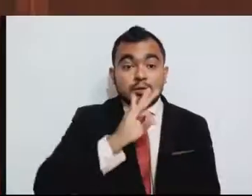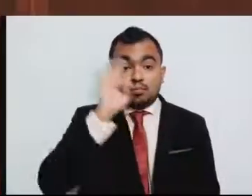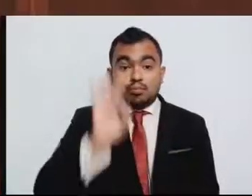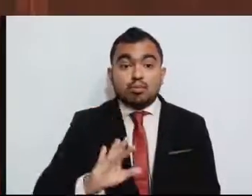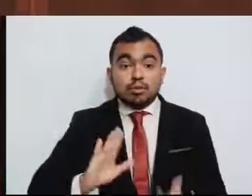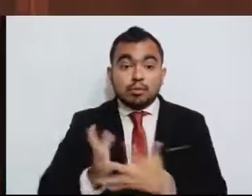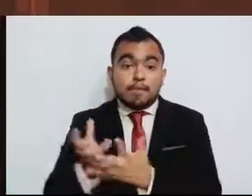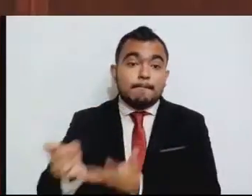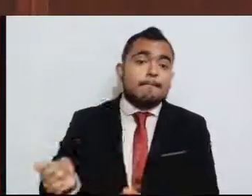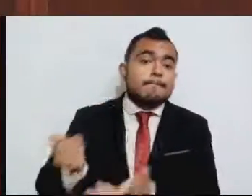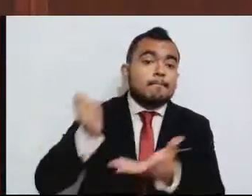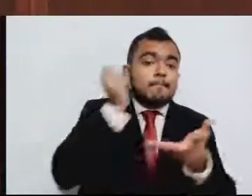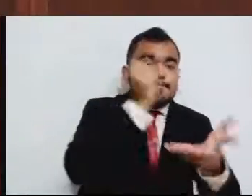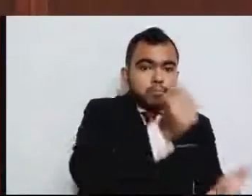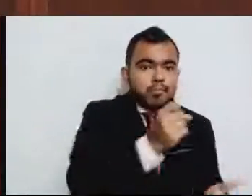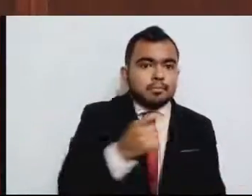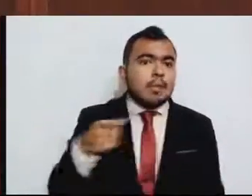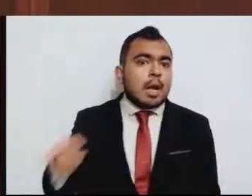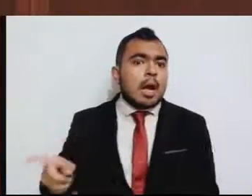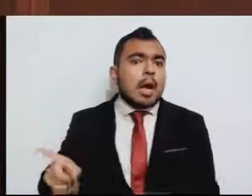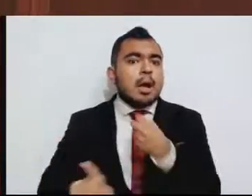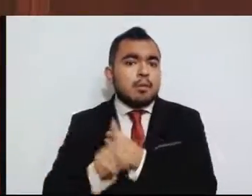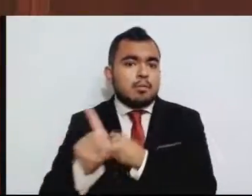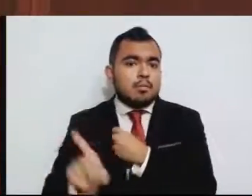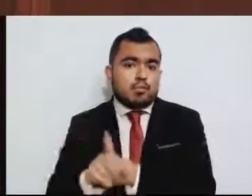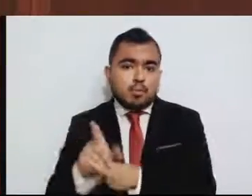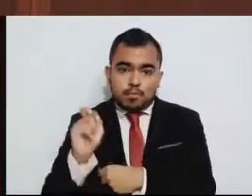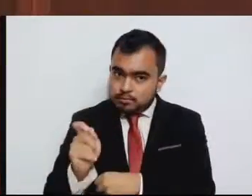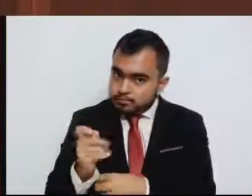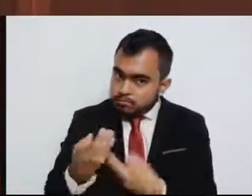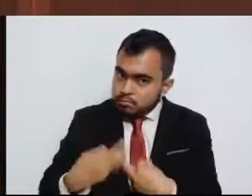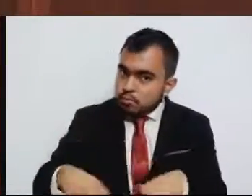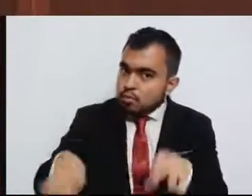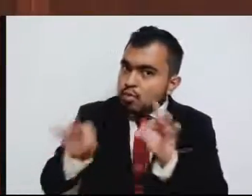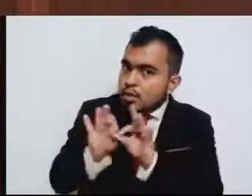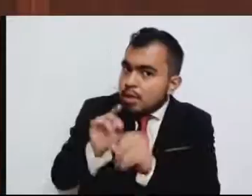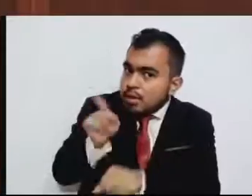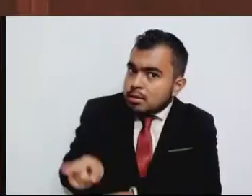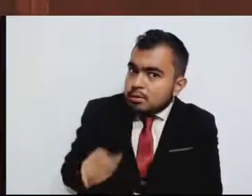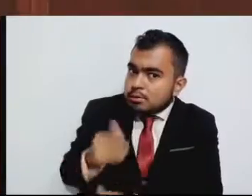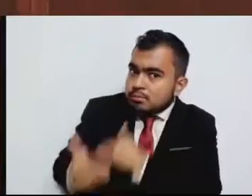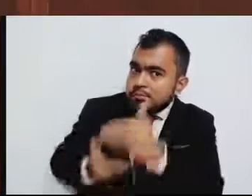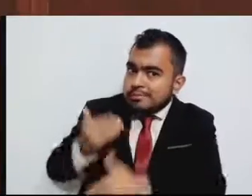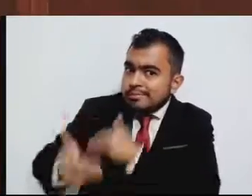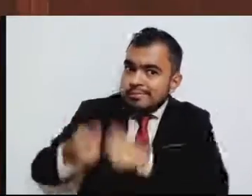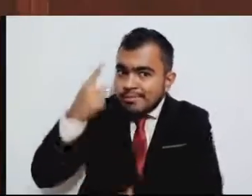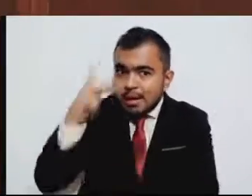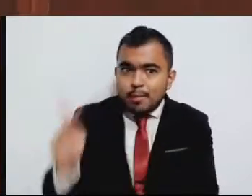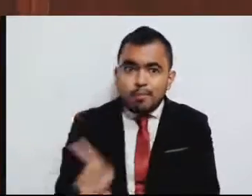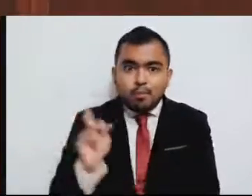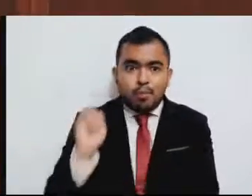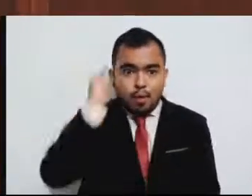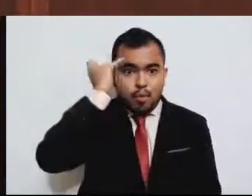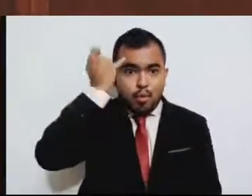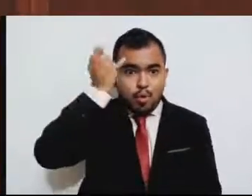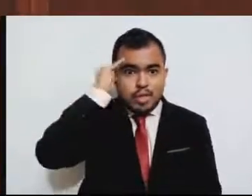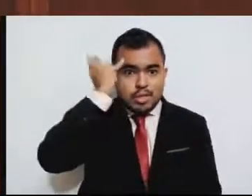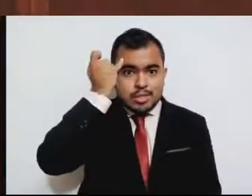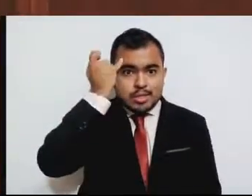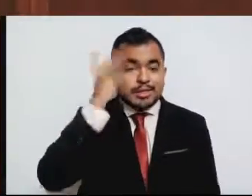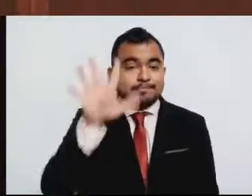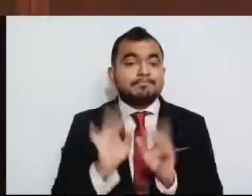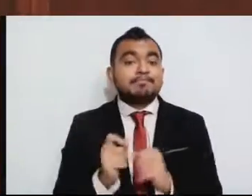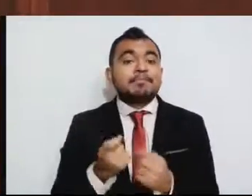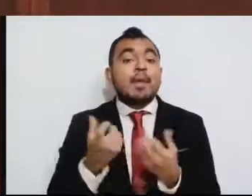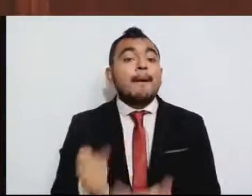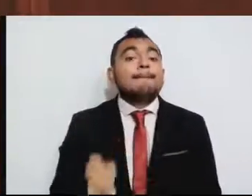sus problemas son tan importantes para el desarrollo de nuestros pueblos originarios está tomando en consideración que el presupuesto